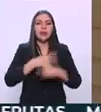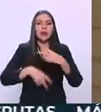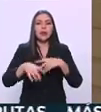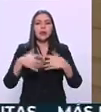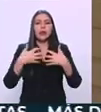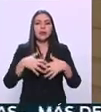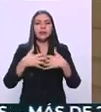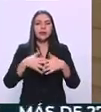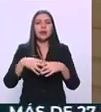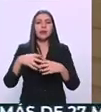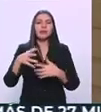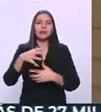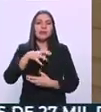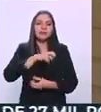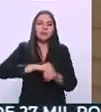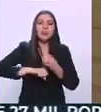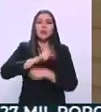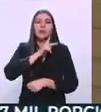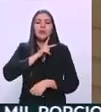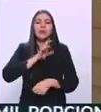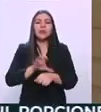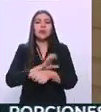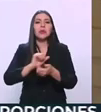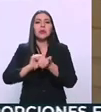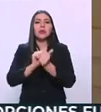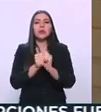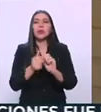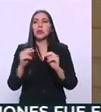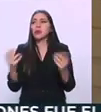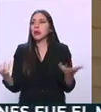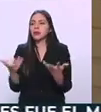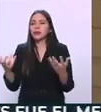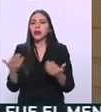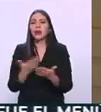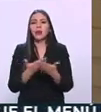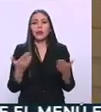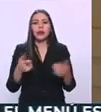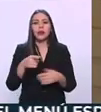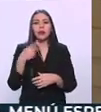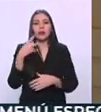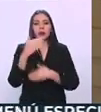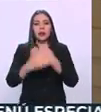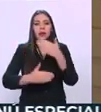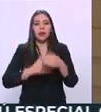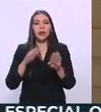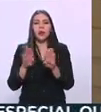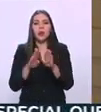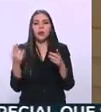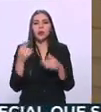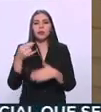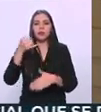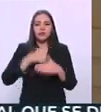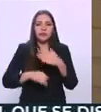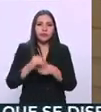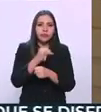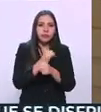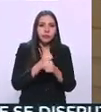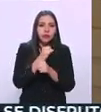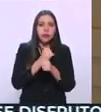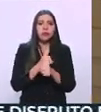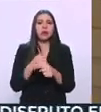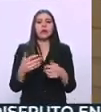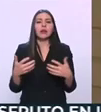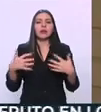en obsolescencias. Ha seguido avanzando la ciencia, la técnica, que también tiene que ver con exploración, con